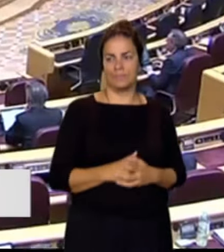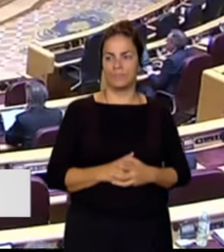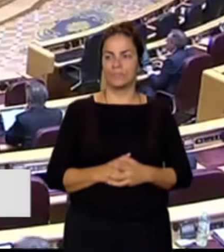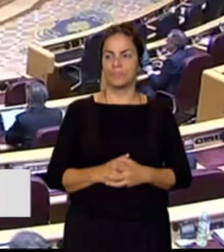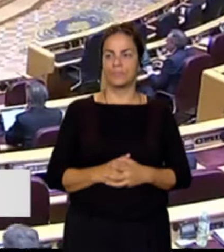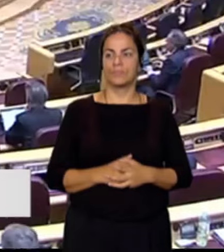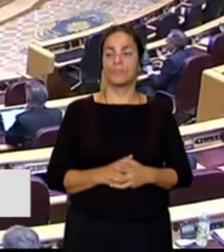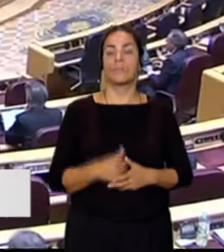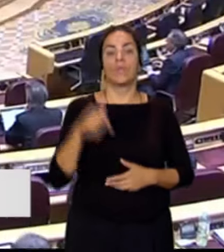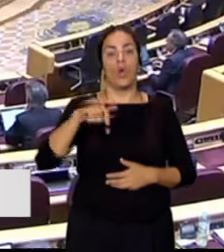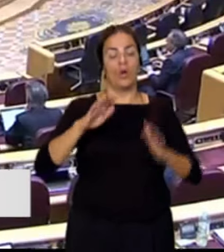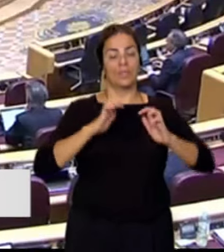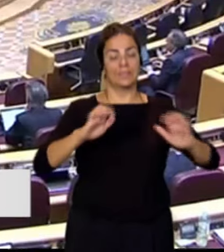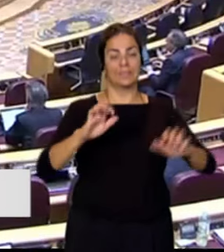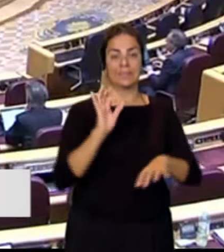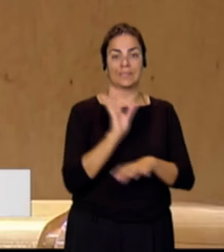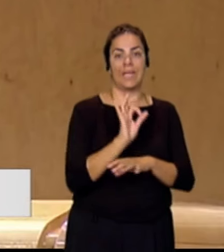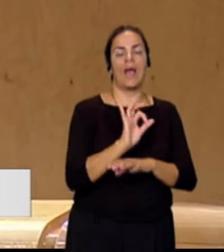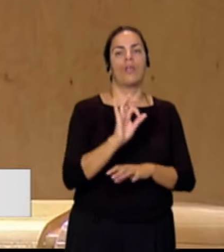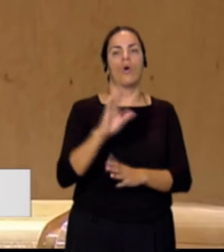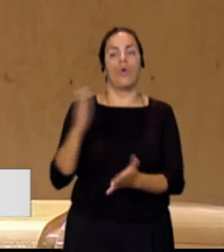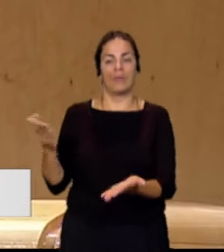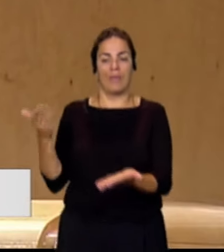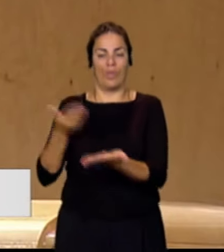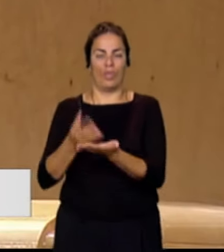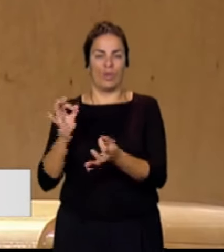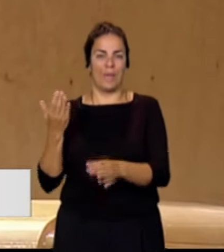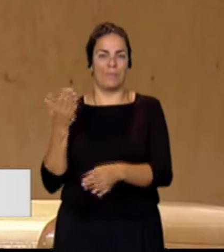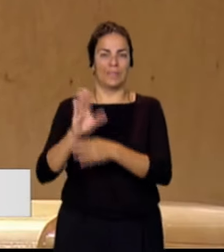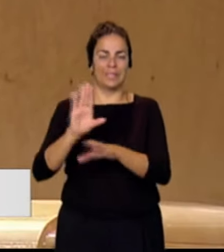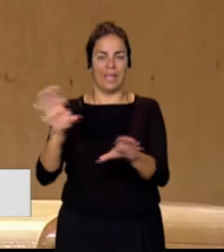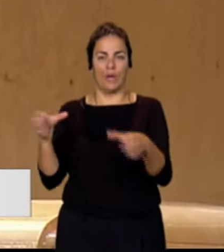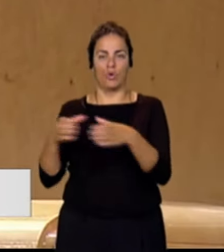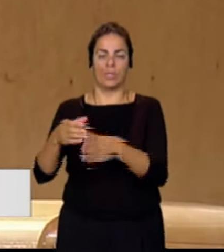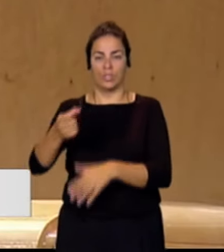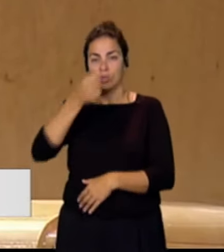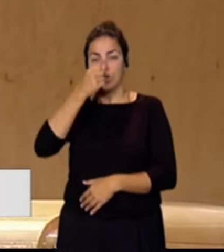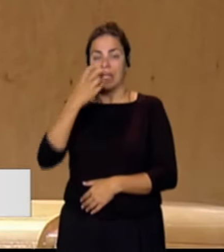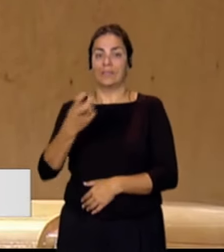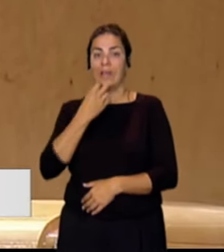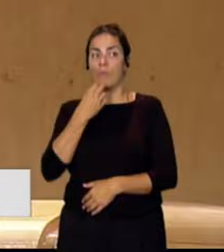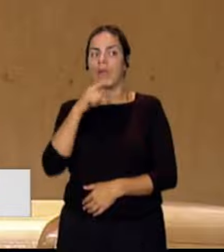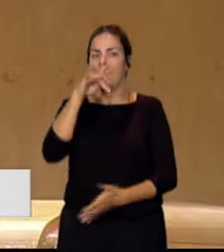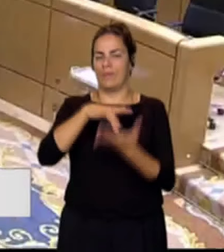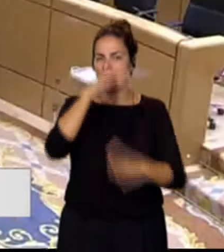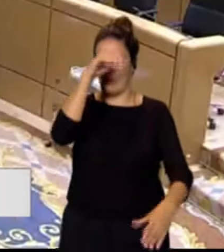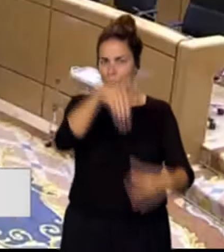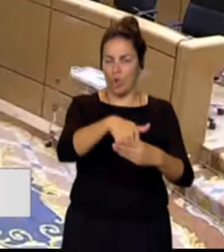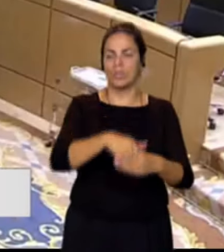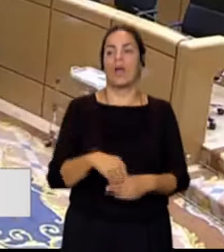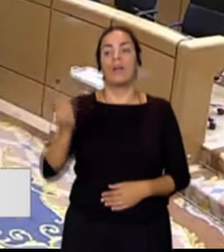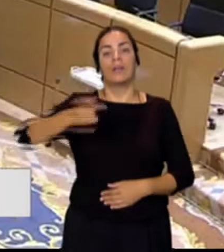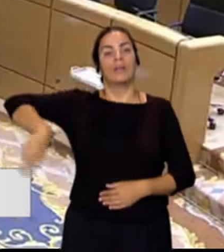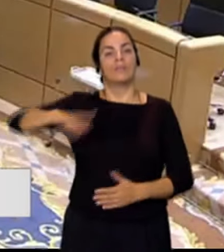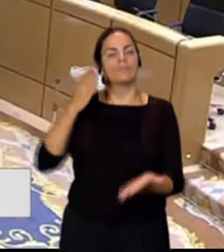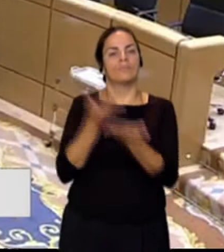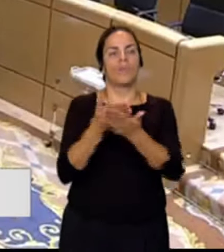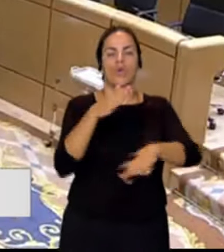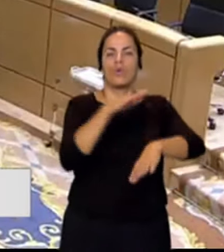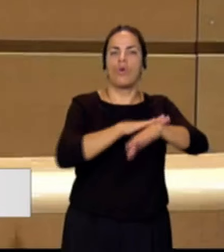hoy en el senado se vota una moción presentada por la agrupación socialista socialista gomera exigen al gobierno que